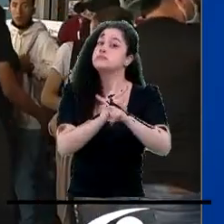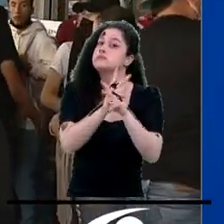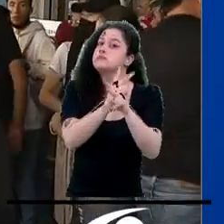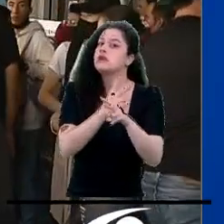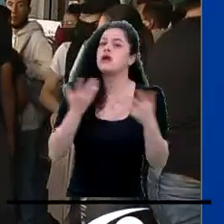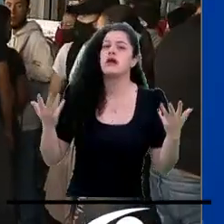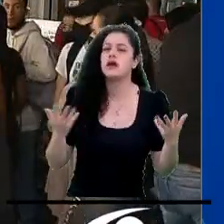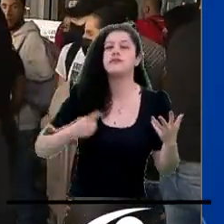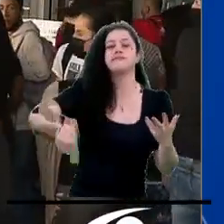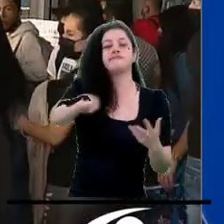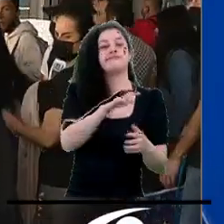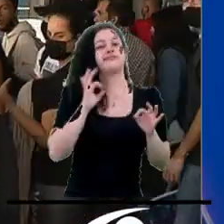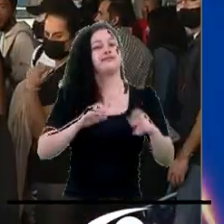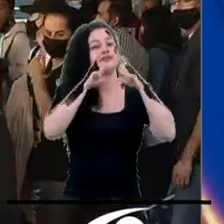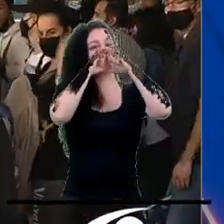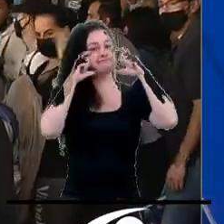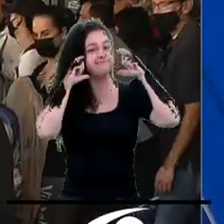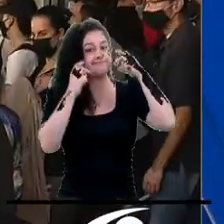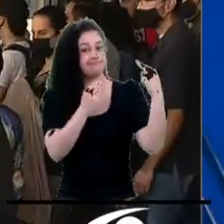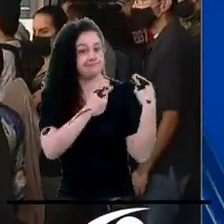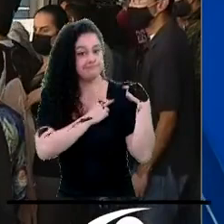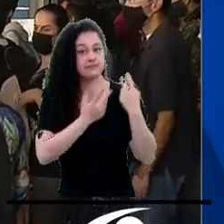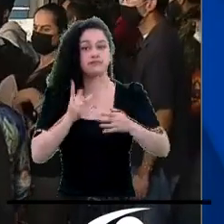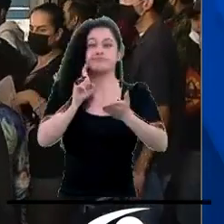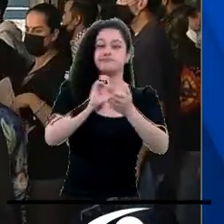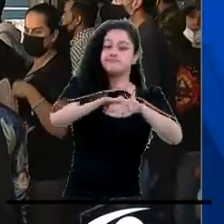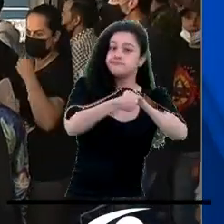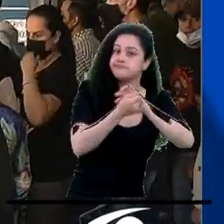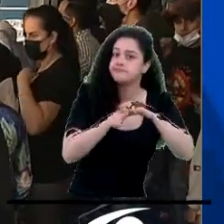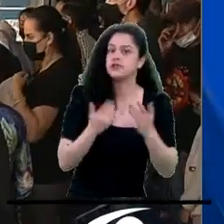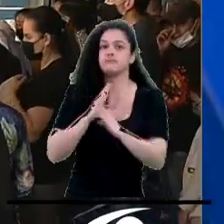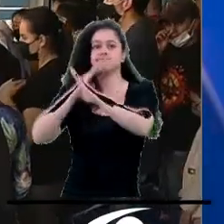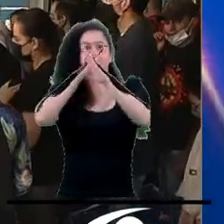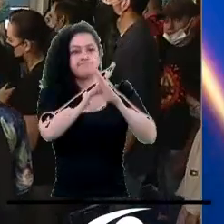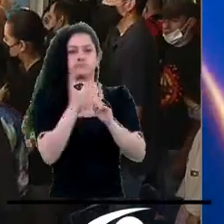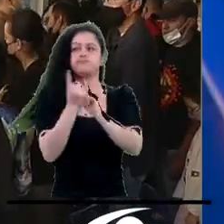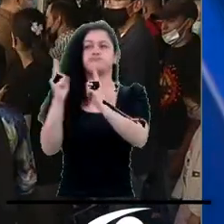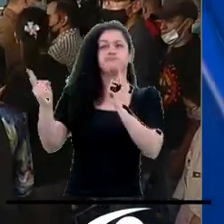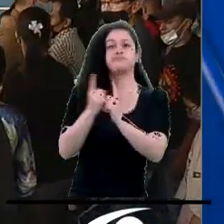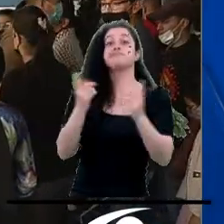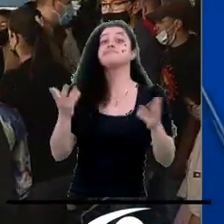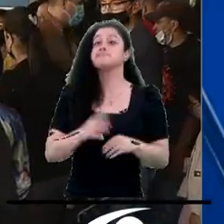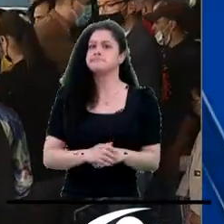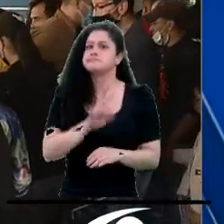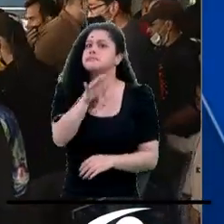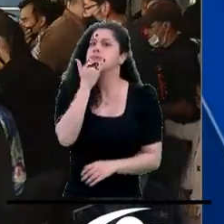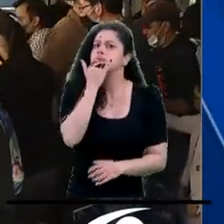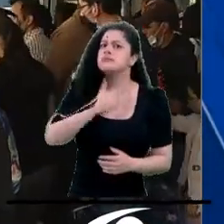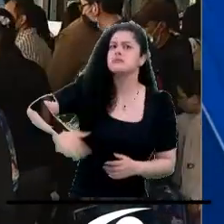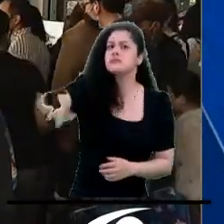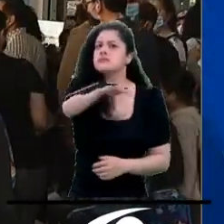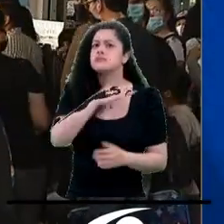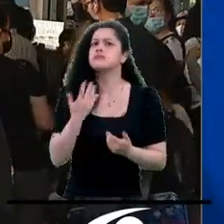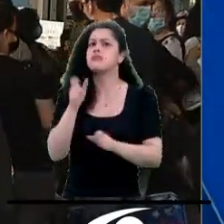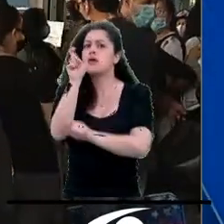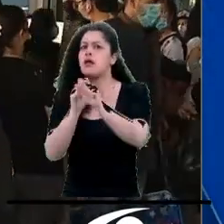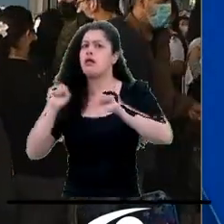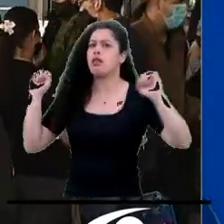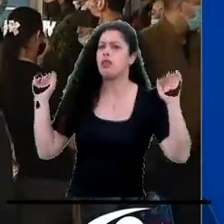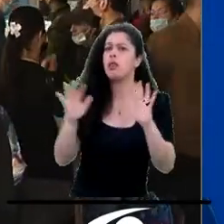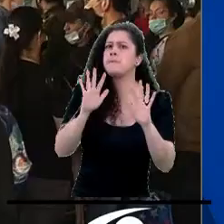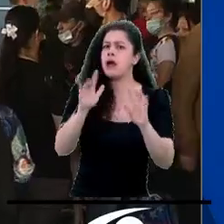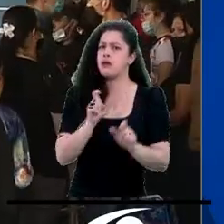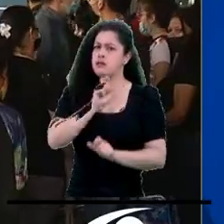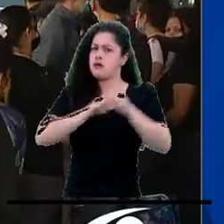de bioseguridad. Por eso vamos a ir con Nicole Buitrago para que nos cuente cuál es ese llamado que están haciendo los epidemiólogos. Nicole, ¿se están cumpliendo las normas de